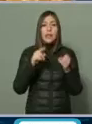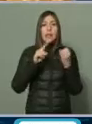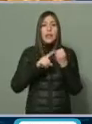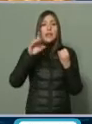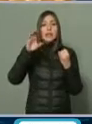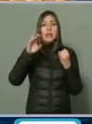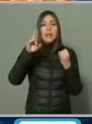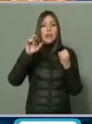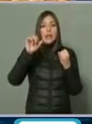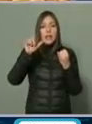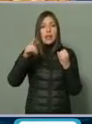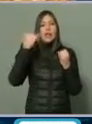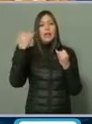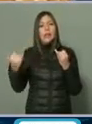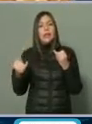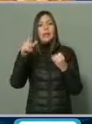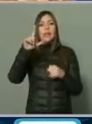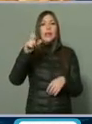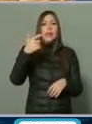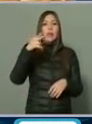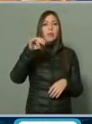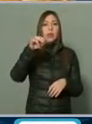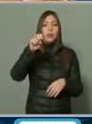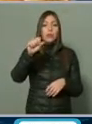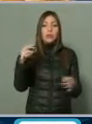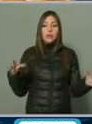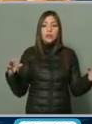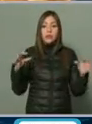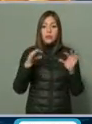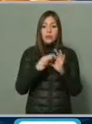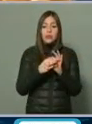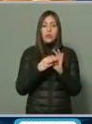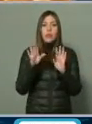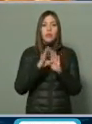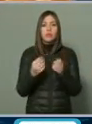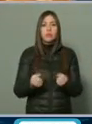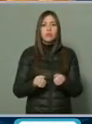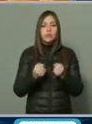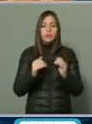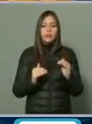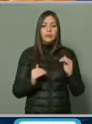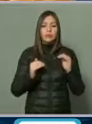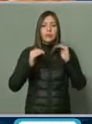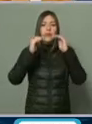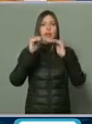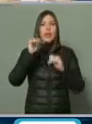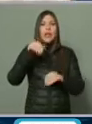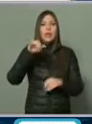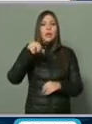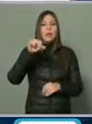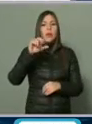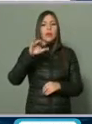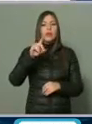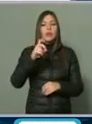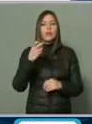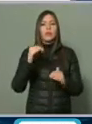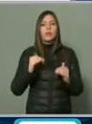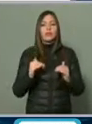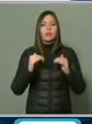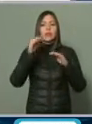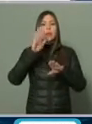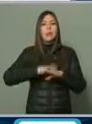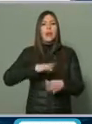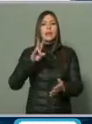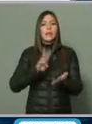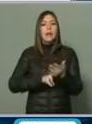uno le sobran al otro. Y entonces vamos a hacer una complementación de aminoácidos de tal manera que aumentamos en gran medida su